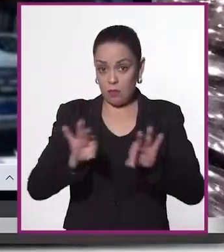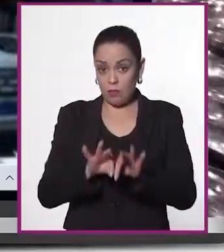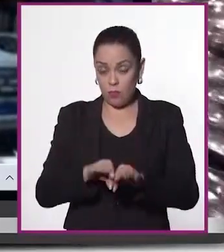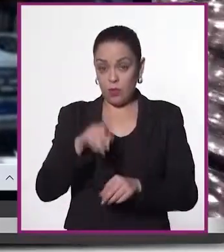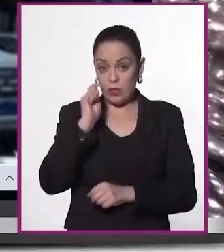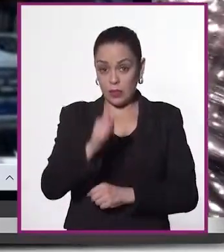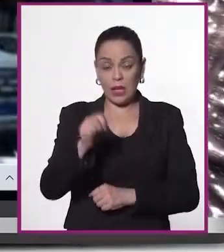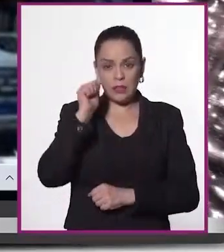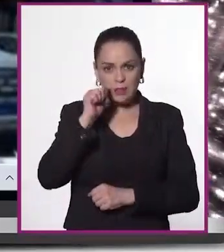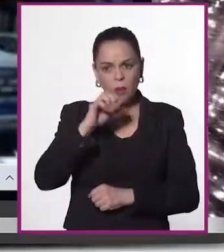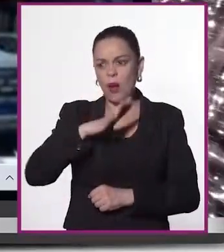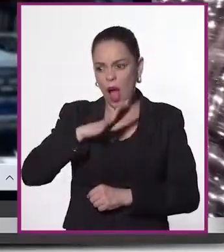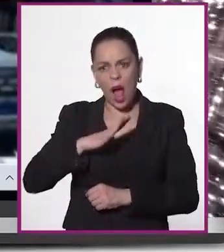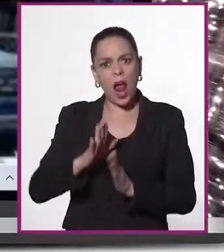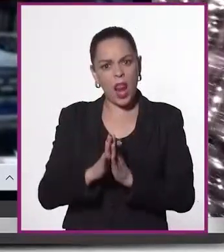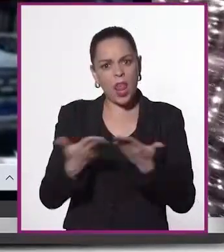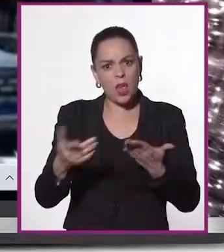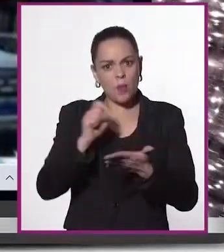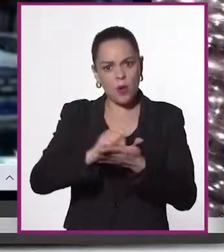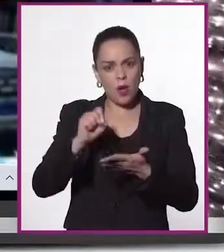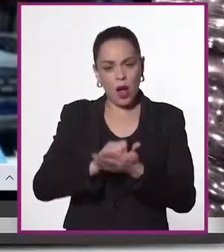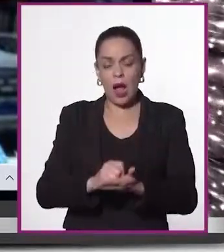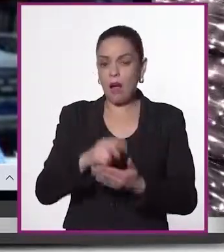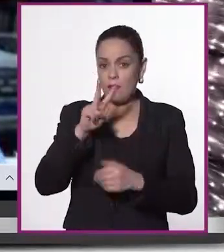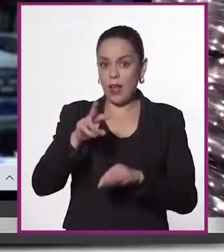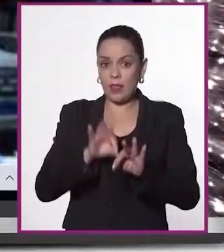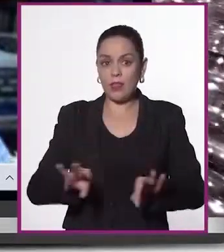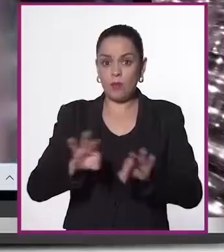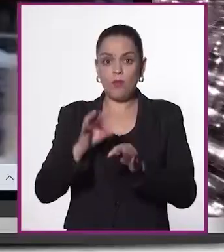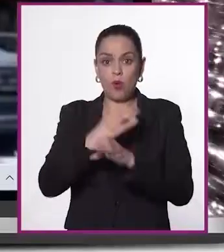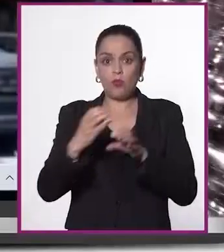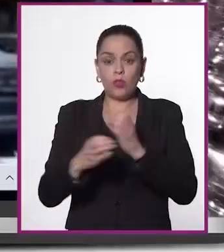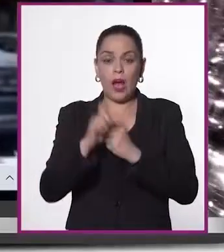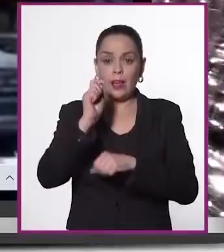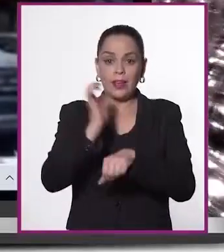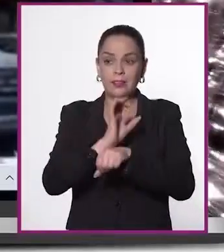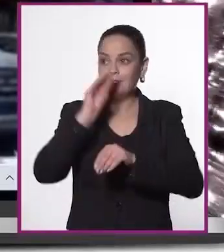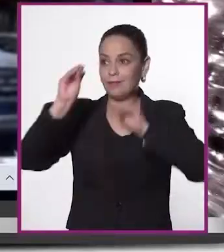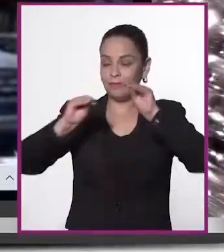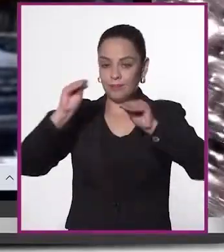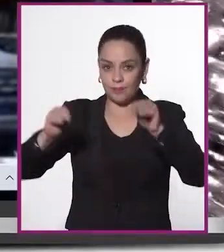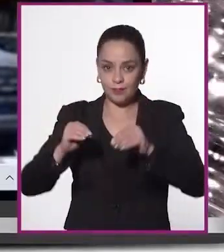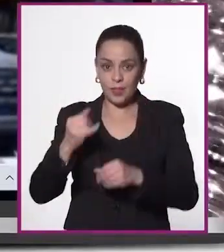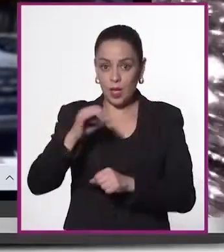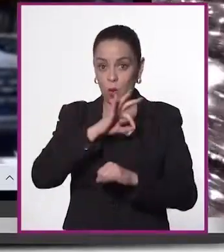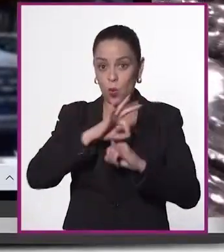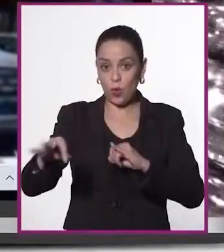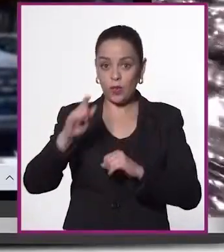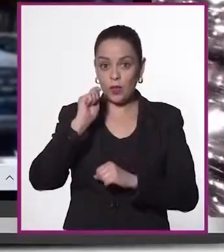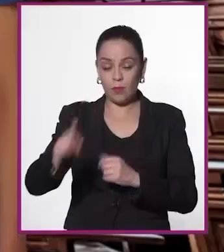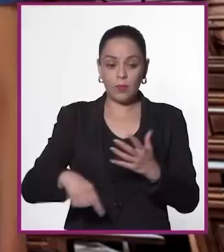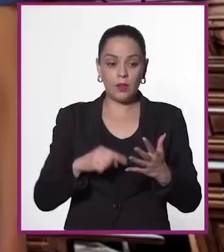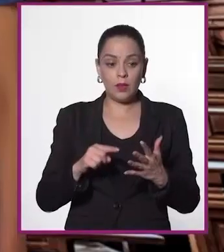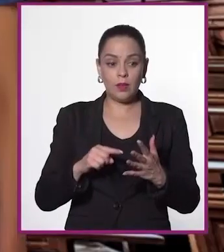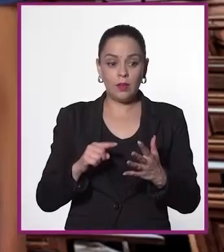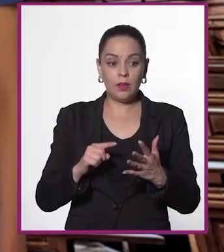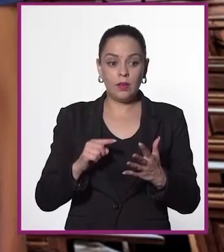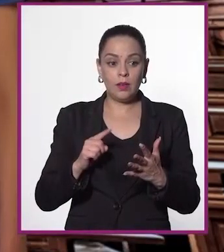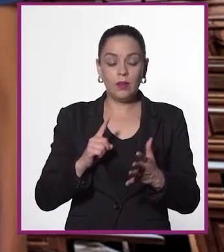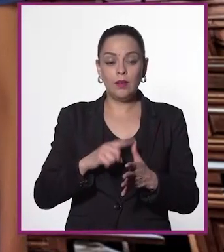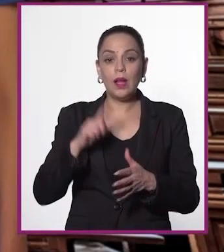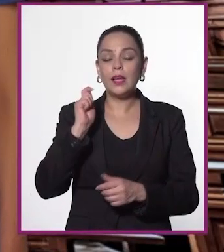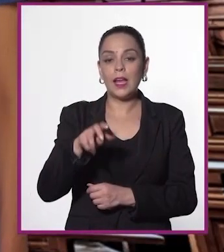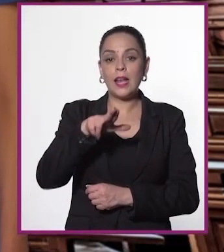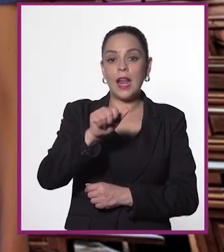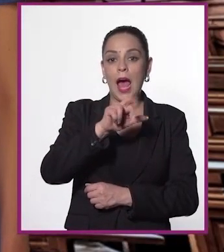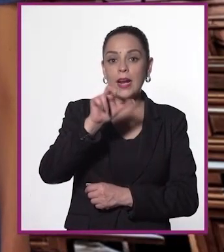importancia que tienen los objetos en el cine. Y el último elemento que engloba todos los anteriores es la narración. ¿Es importante